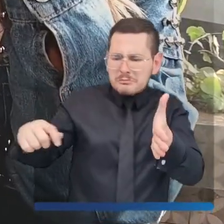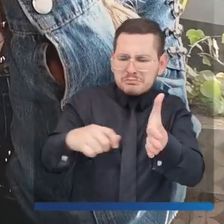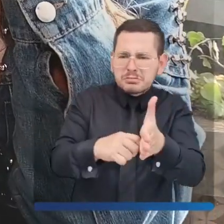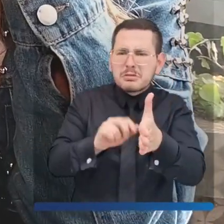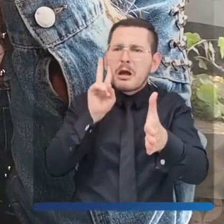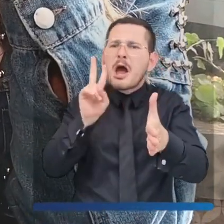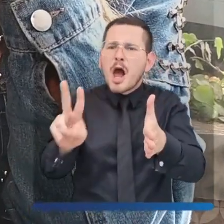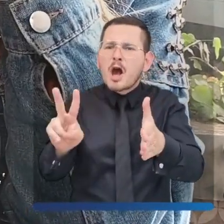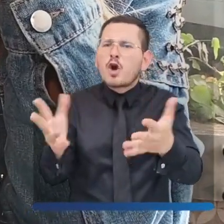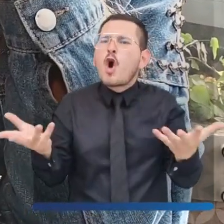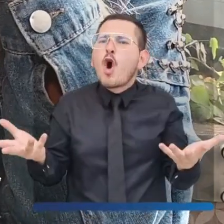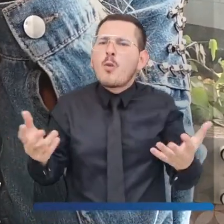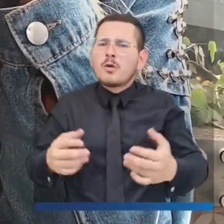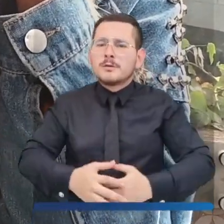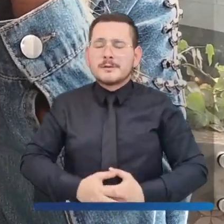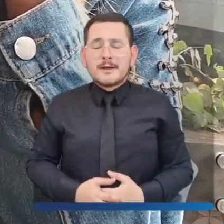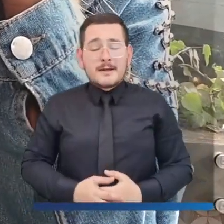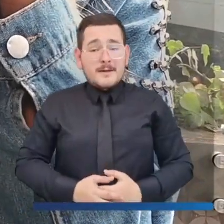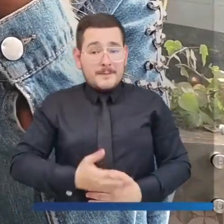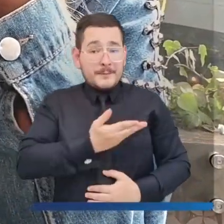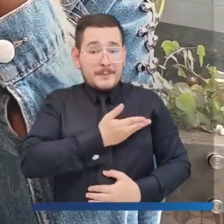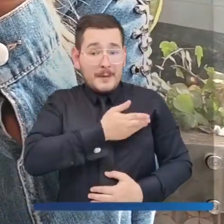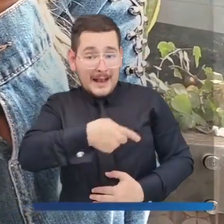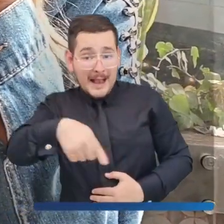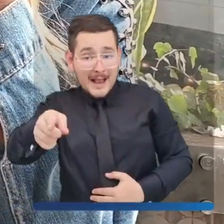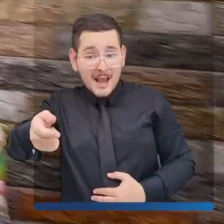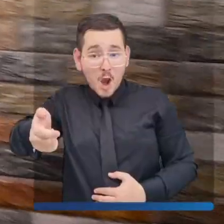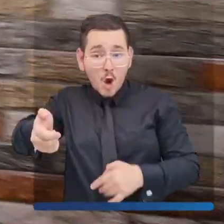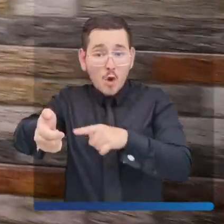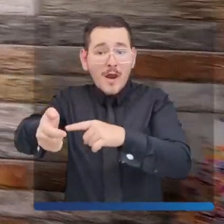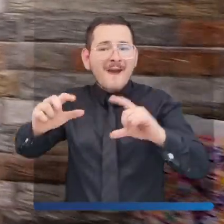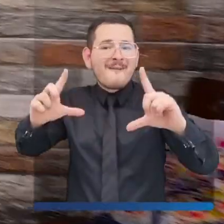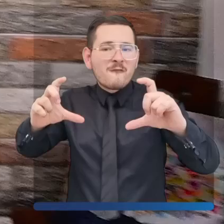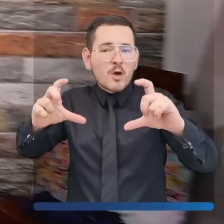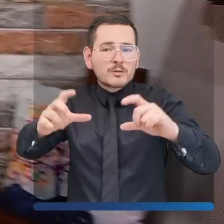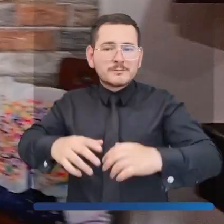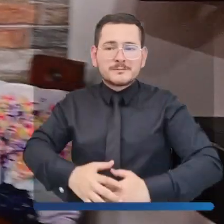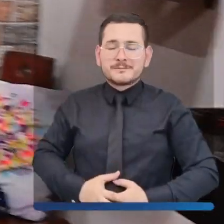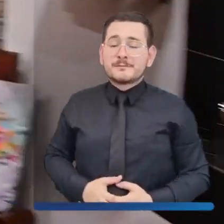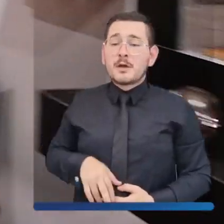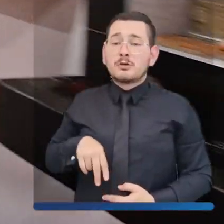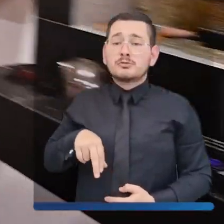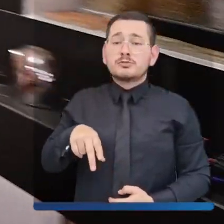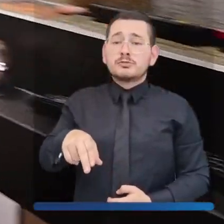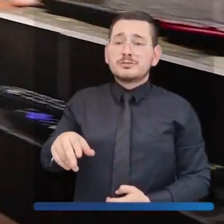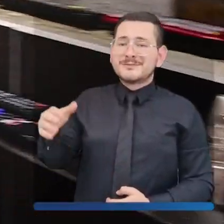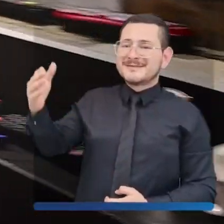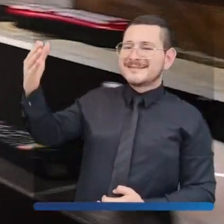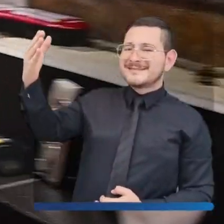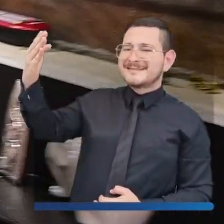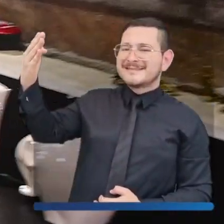Entonces, ¿cómo lo enchuflo? Mami, vaya hasta donde están los controles y me manda una foto.